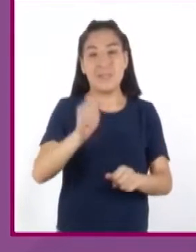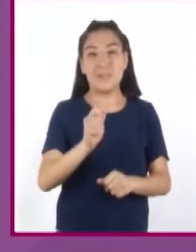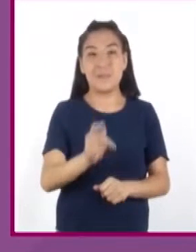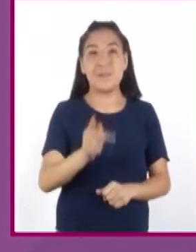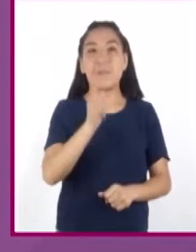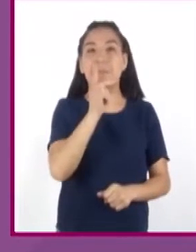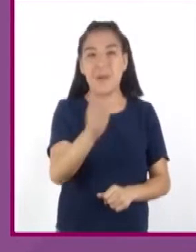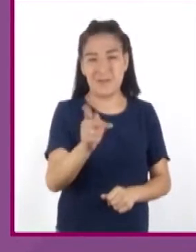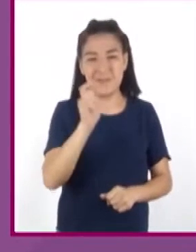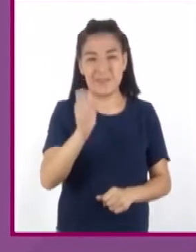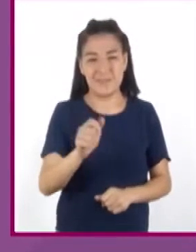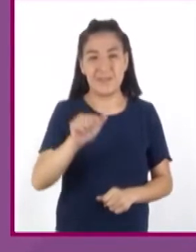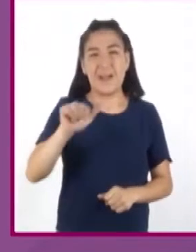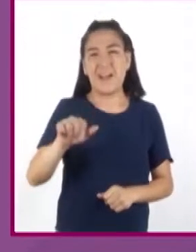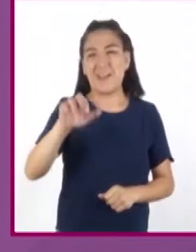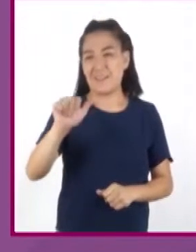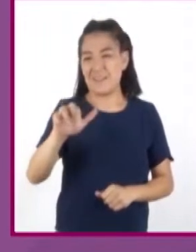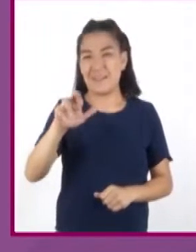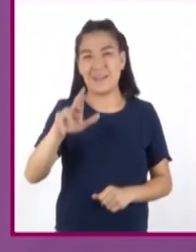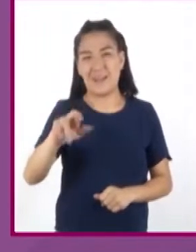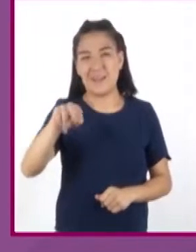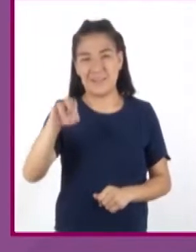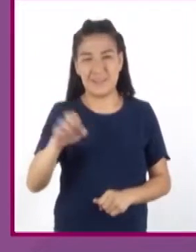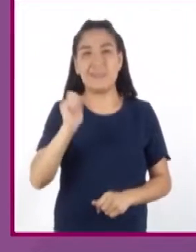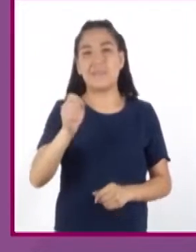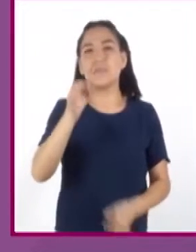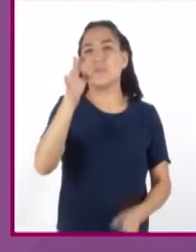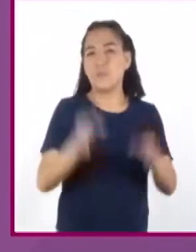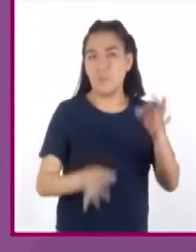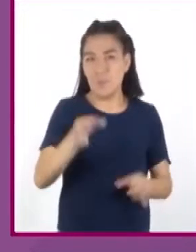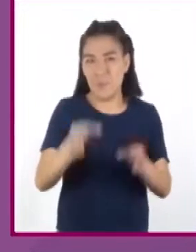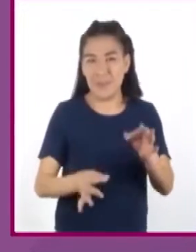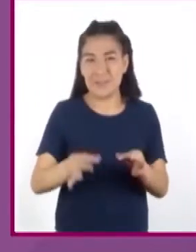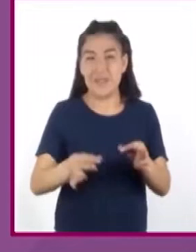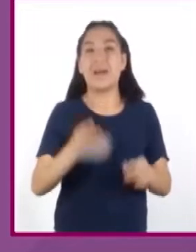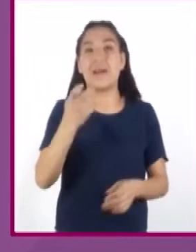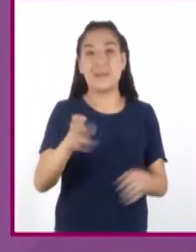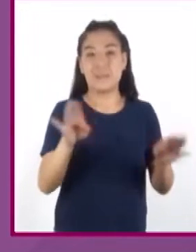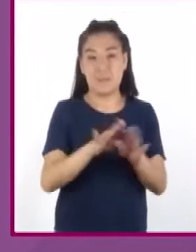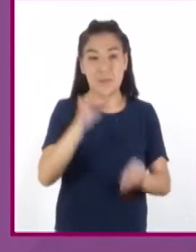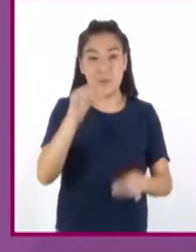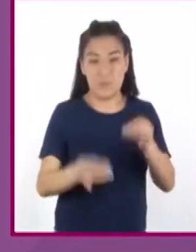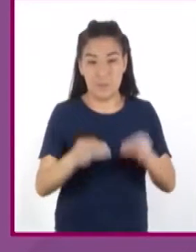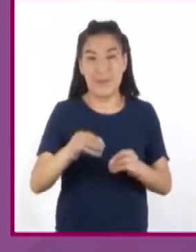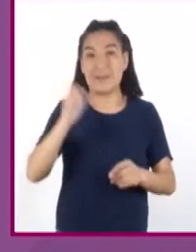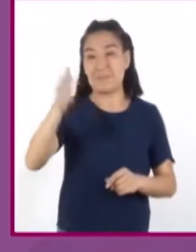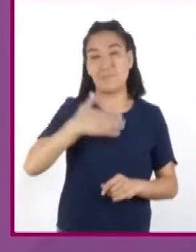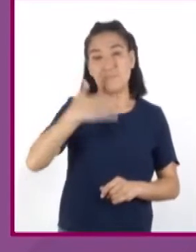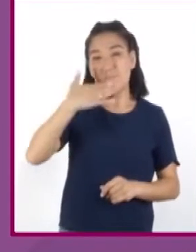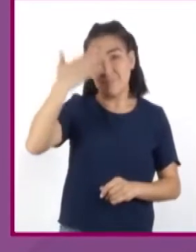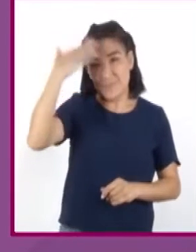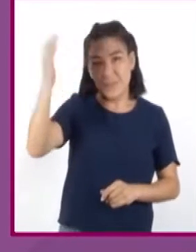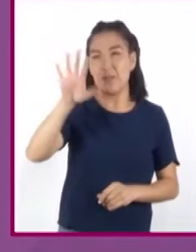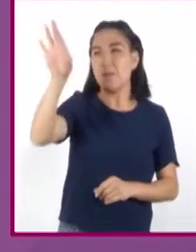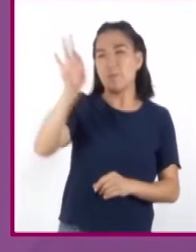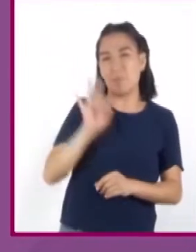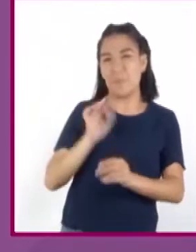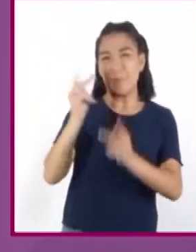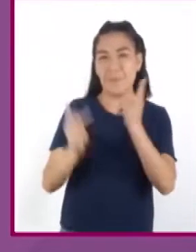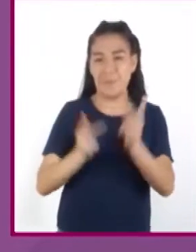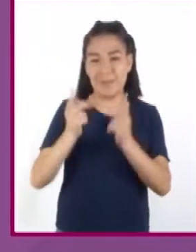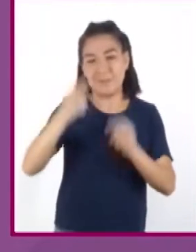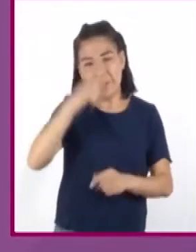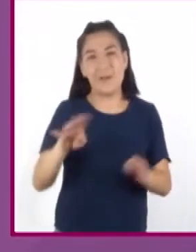alcalde, esta significaba juez, según una ley islámica, y cuando se tomó en préstamo del árabe, las funciones de este puesto se ampliaron para